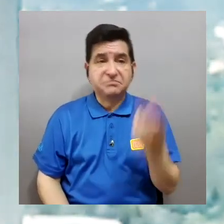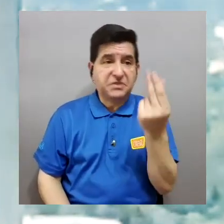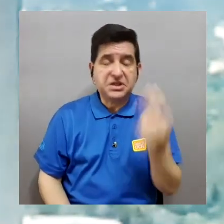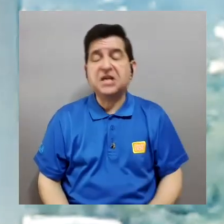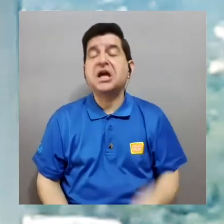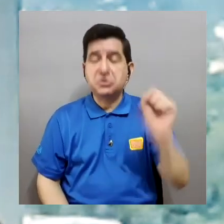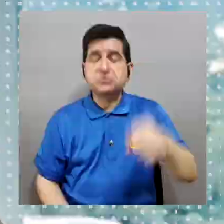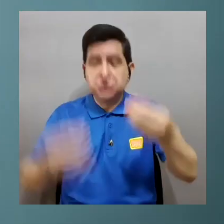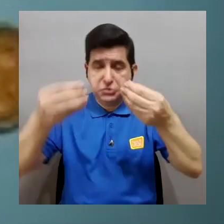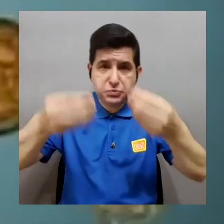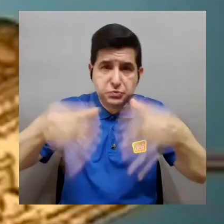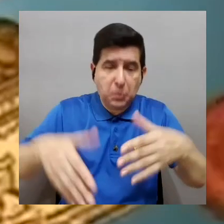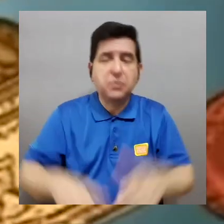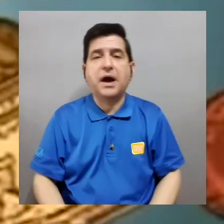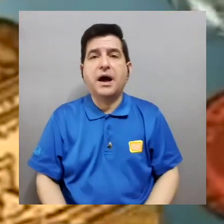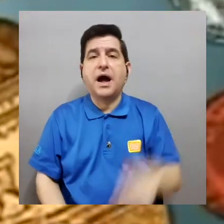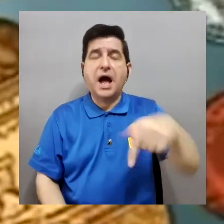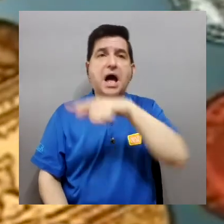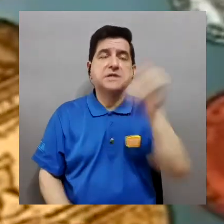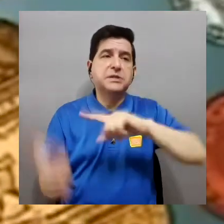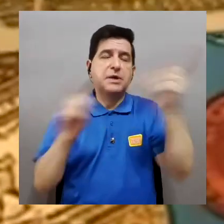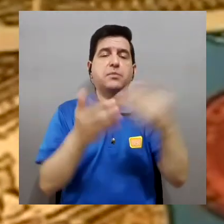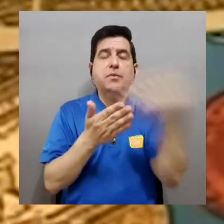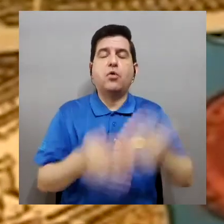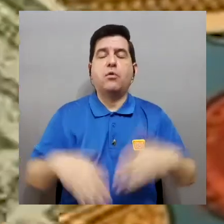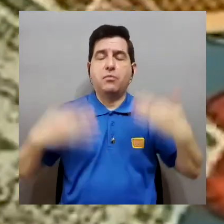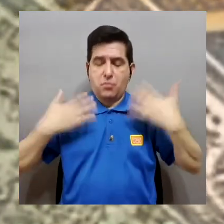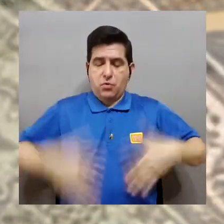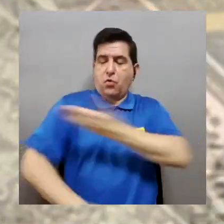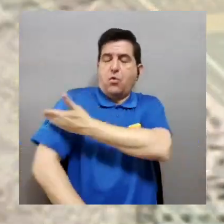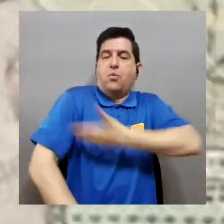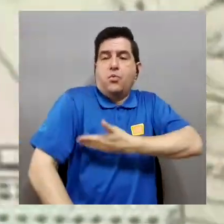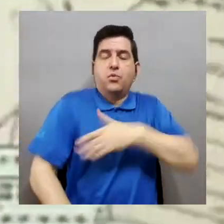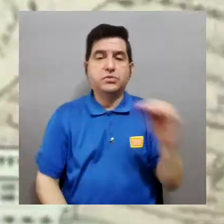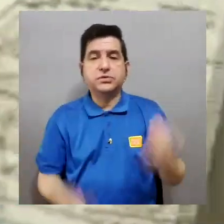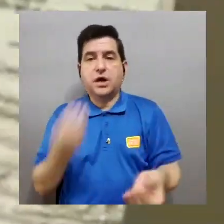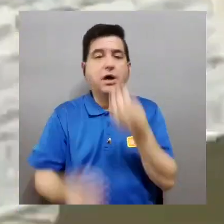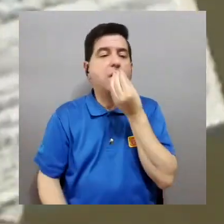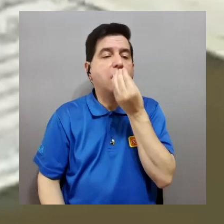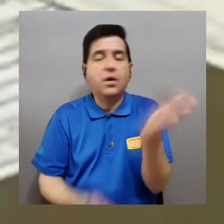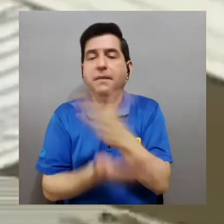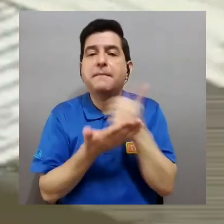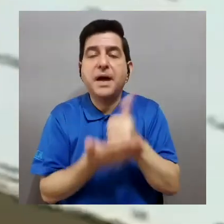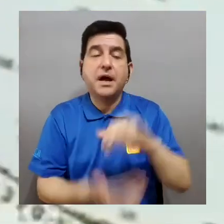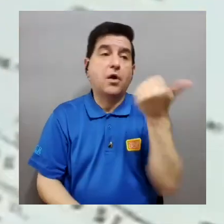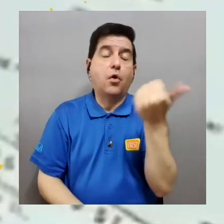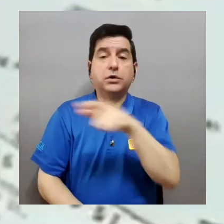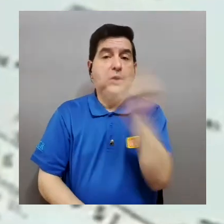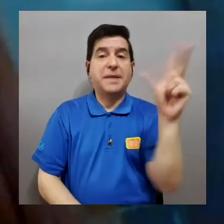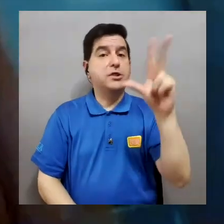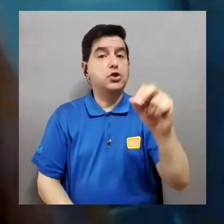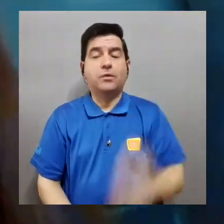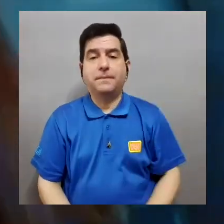entonces es como, ok, este mes sí me puedo ir a comprar una blusa o este mes sí puedo ir a comerme algo, el otro mes